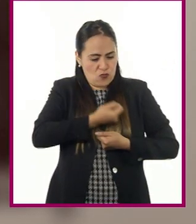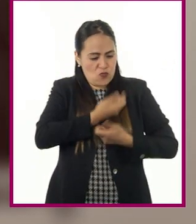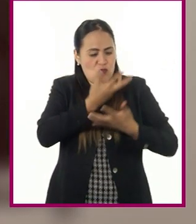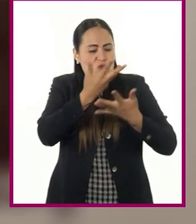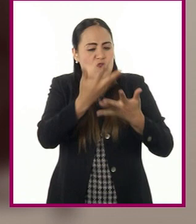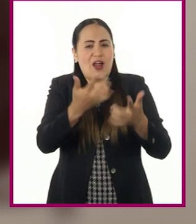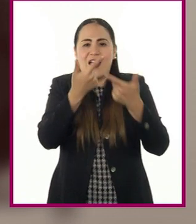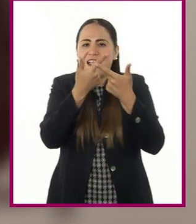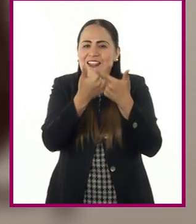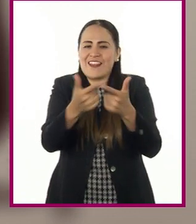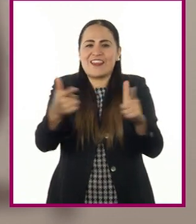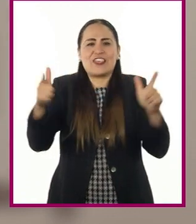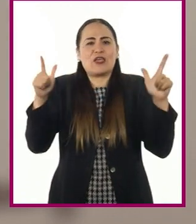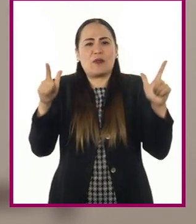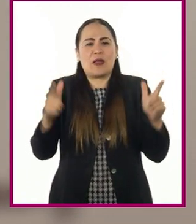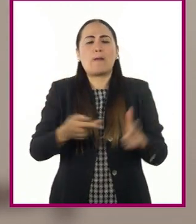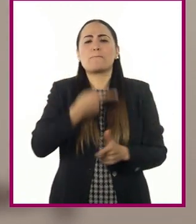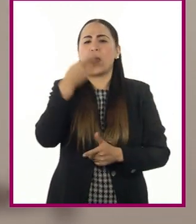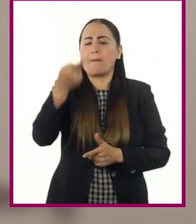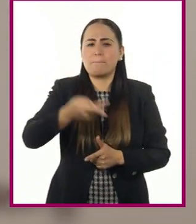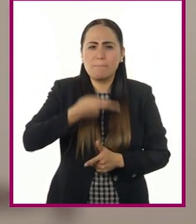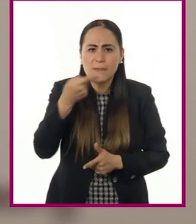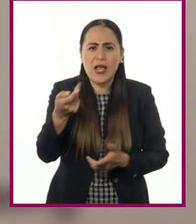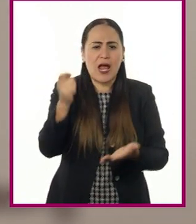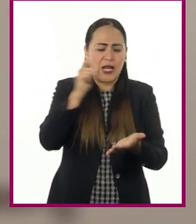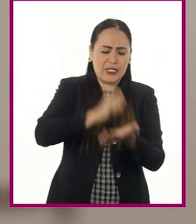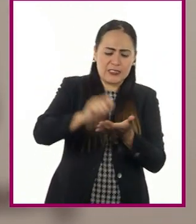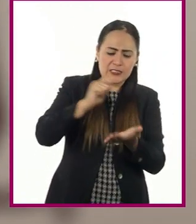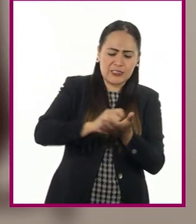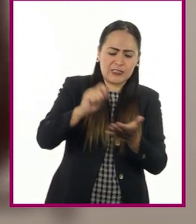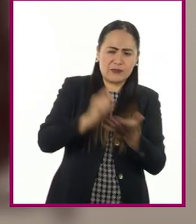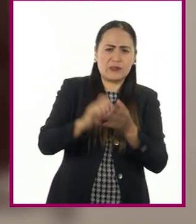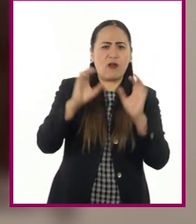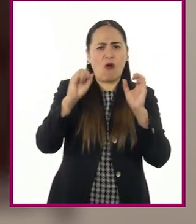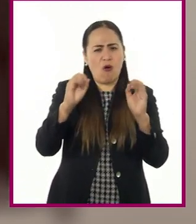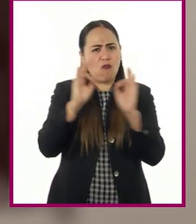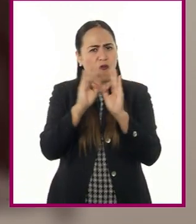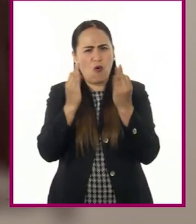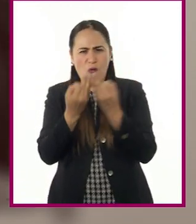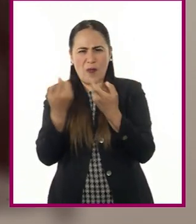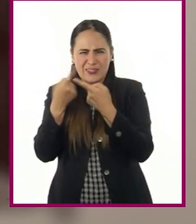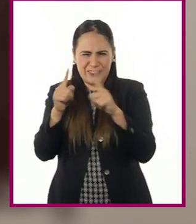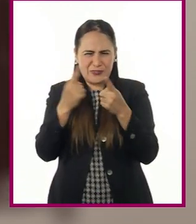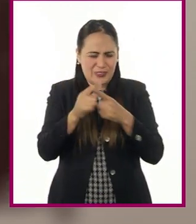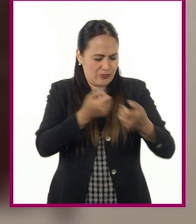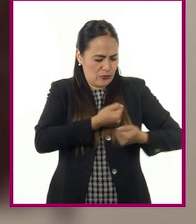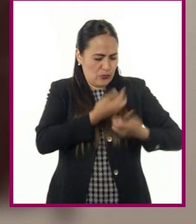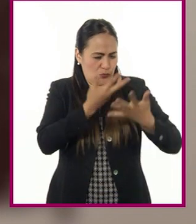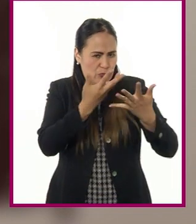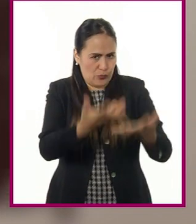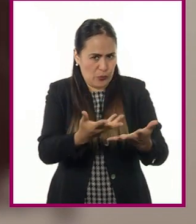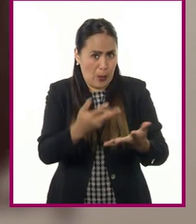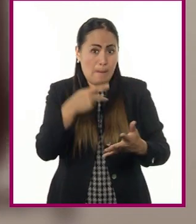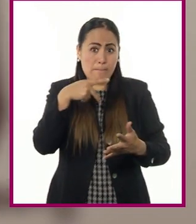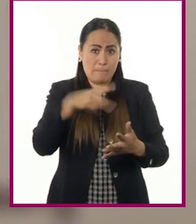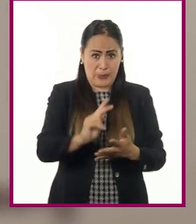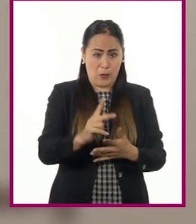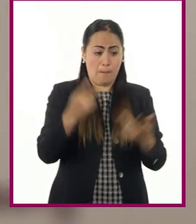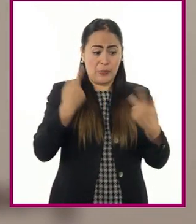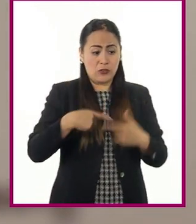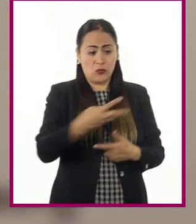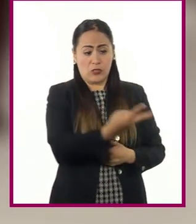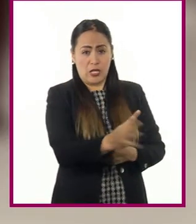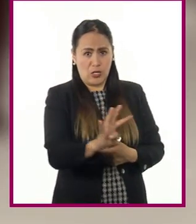hablar, escribir o emplear otras formas de expresión, siempre que no se dañe los derechos de